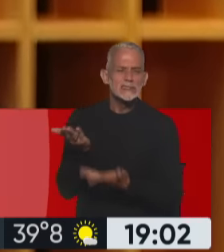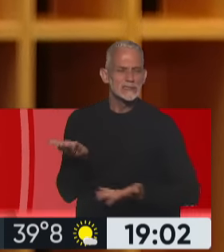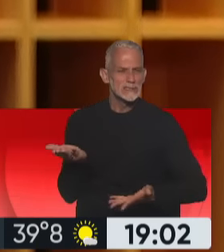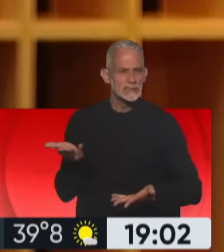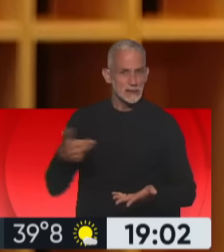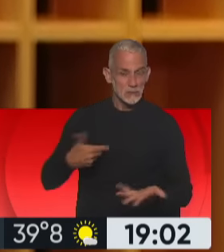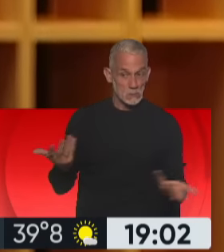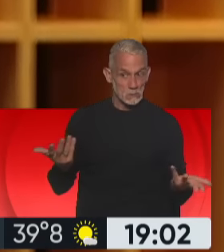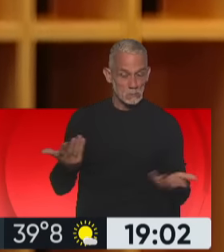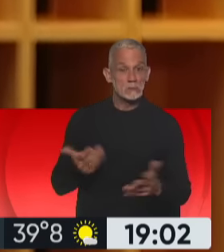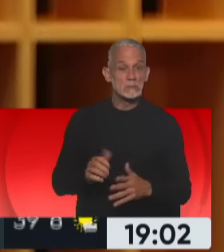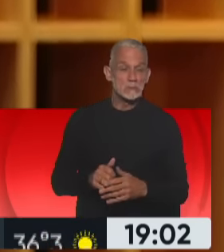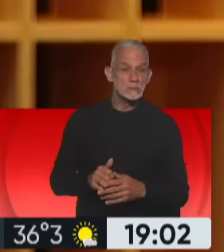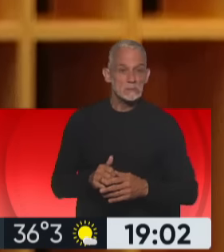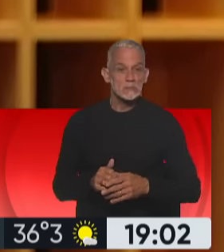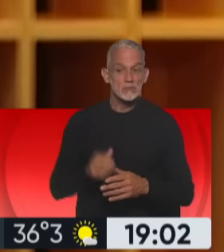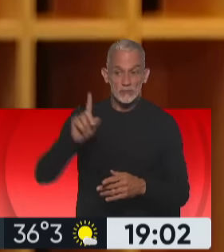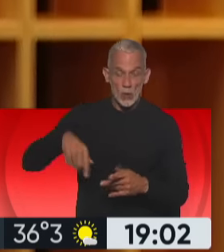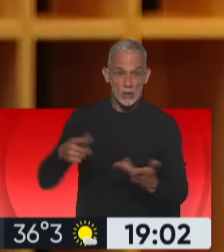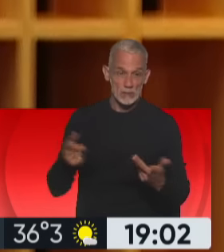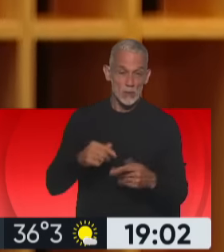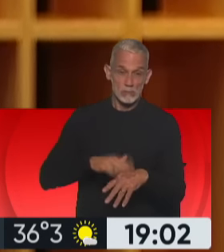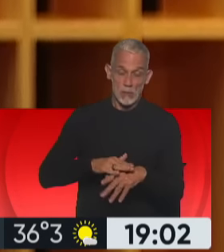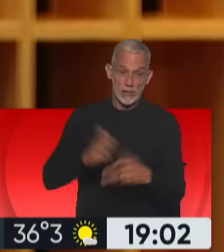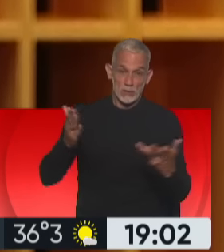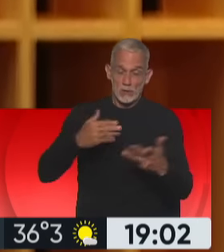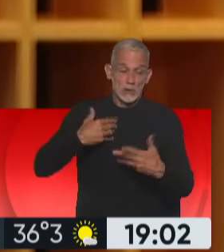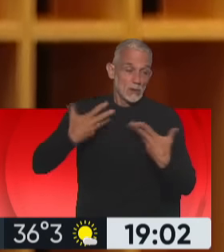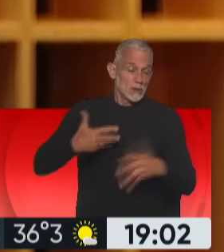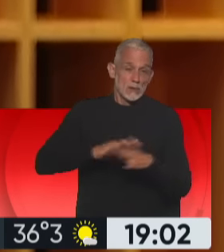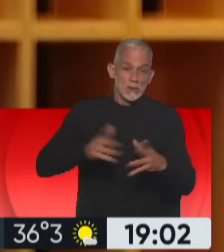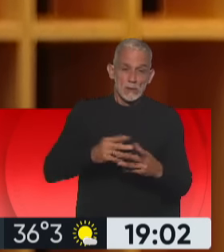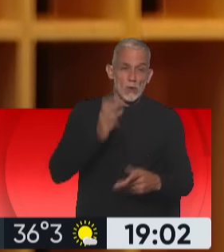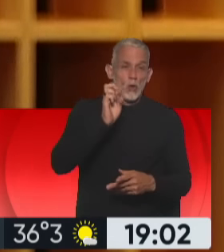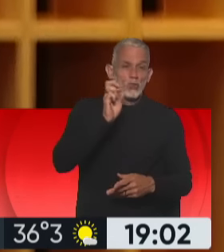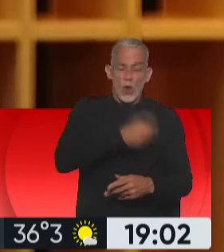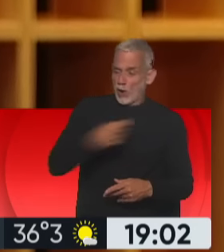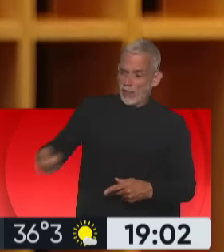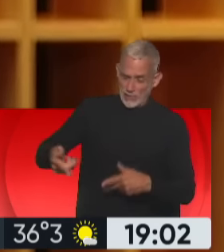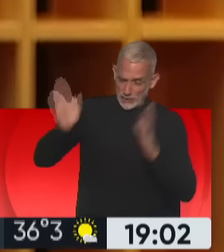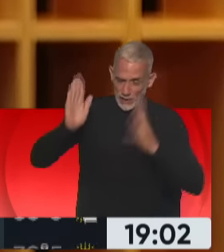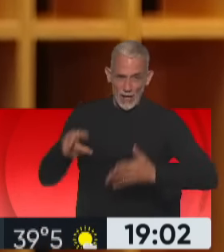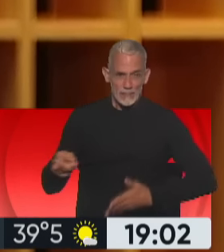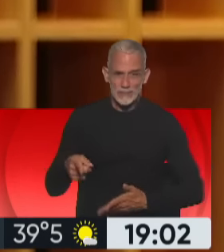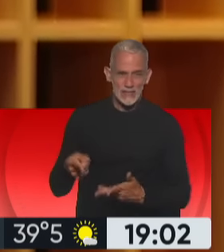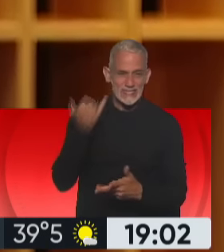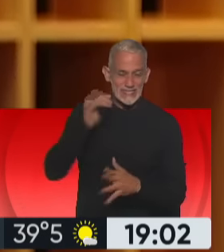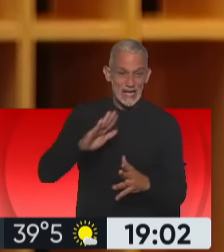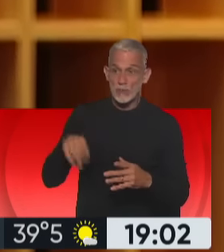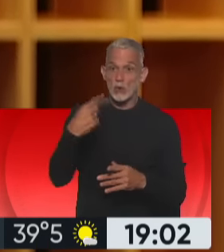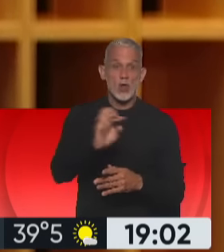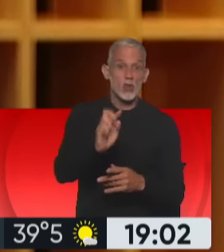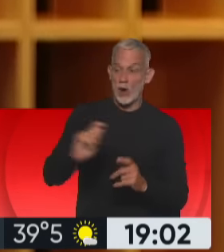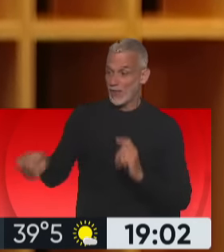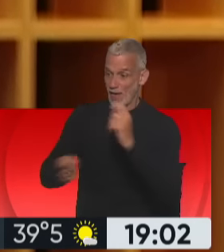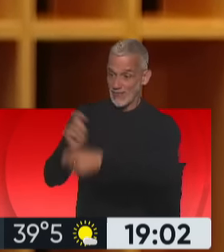Y claro, obvio, cuando llegaba un momento, digamos, se cansaba y le daba $1 y otro, digamos, después le daba otro $1.